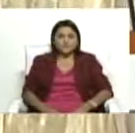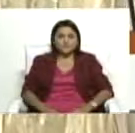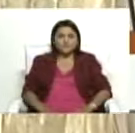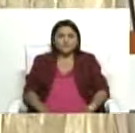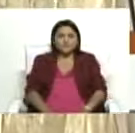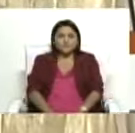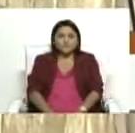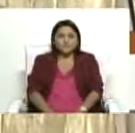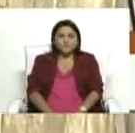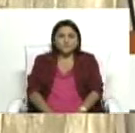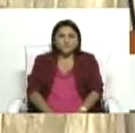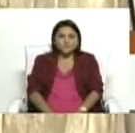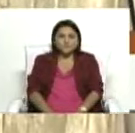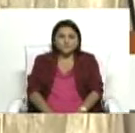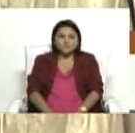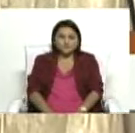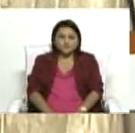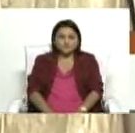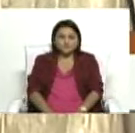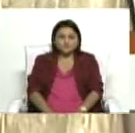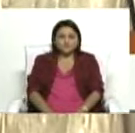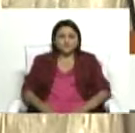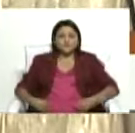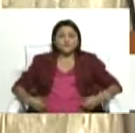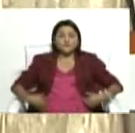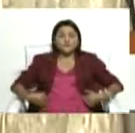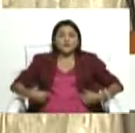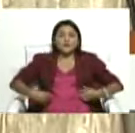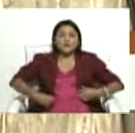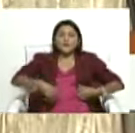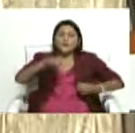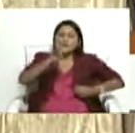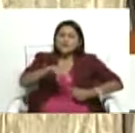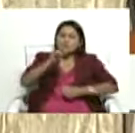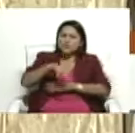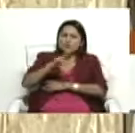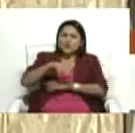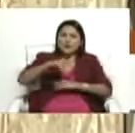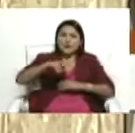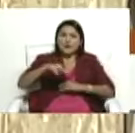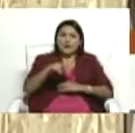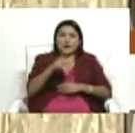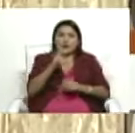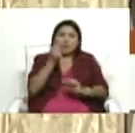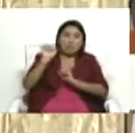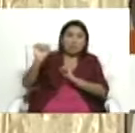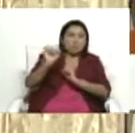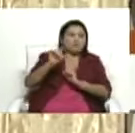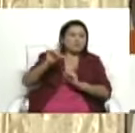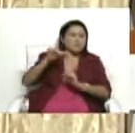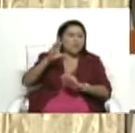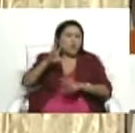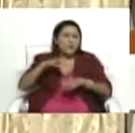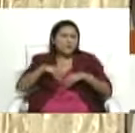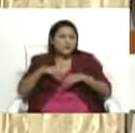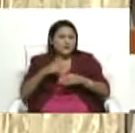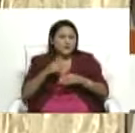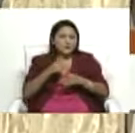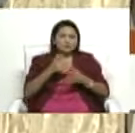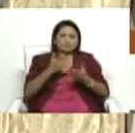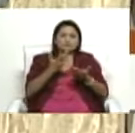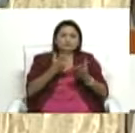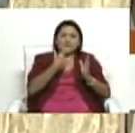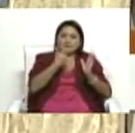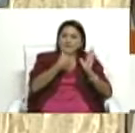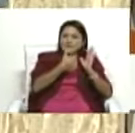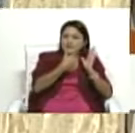de la República Bolivariana de Venezuela. En ninguna de las circunstancias que se han presentado se ha eludido la obligación que la